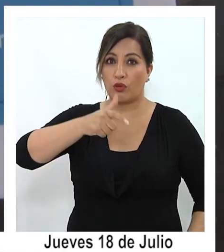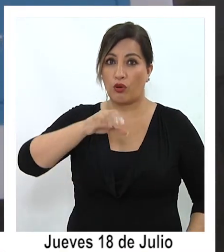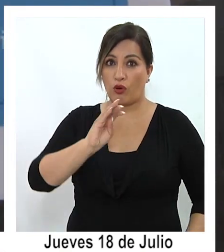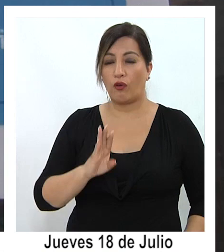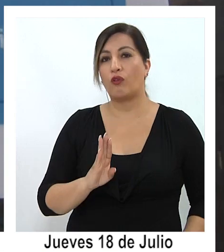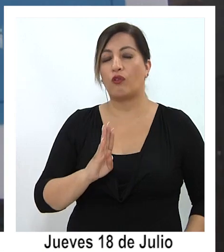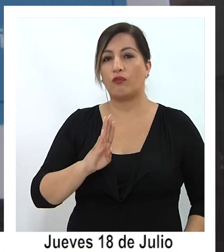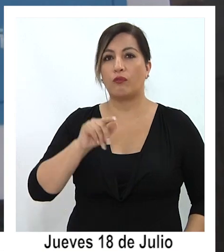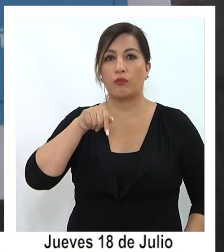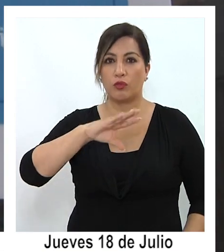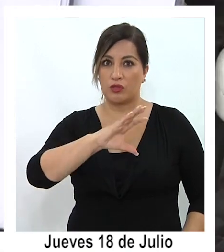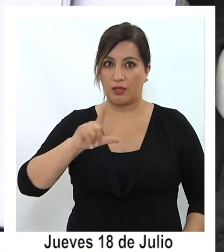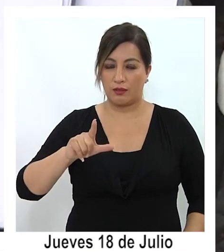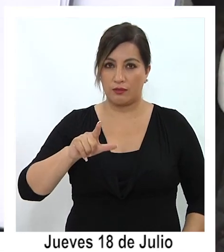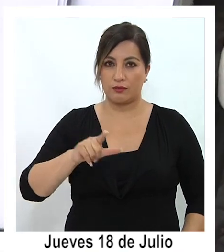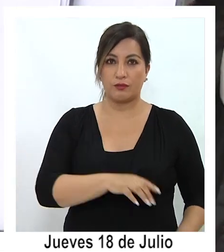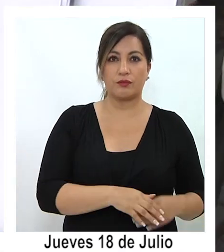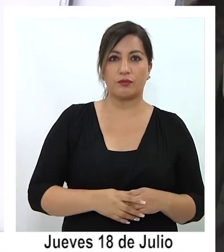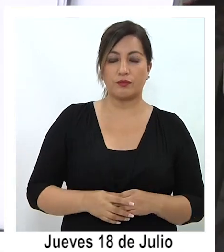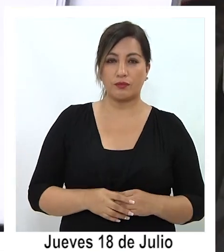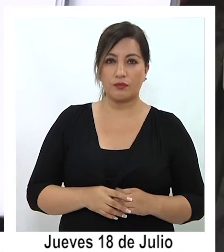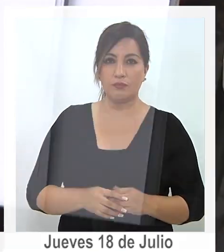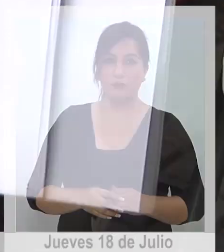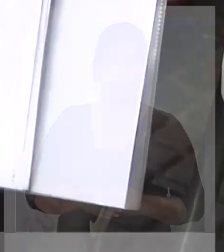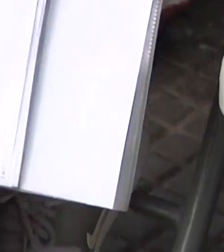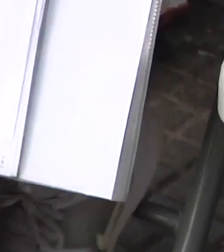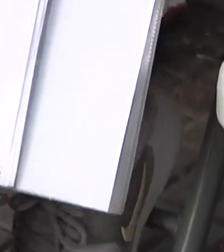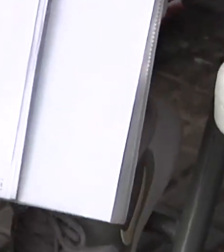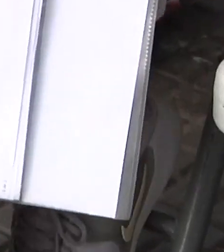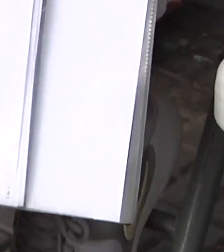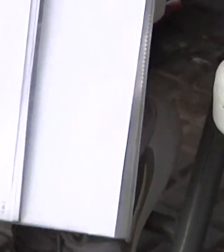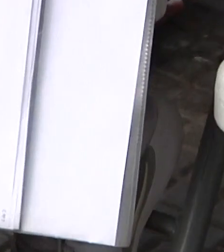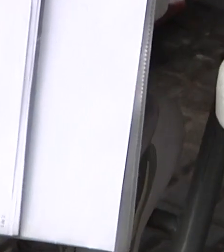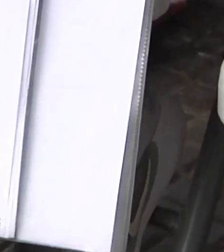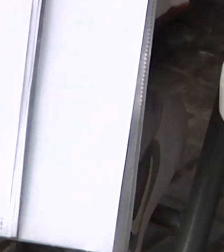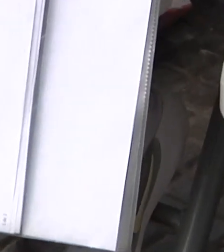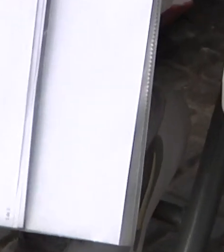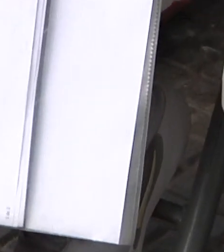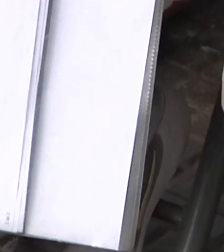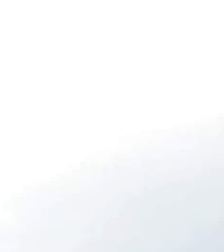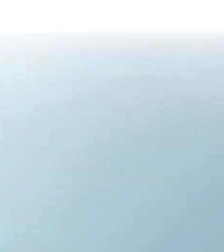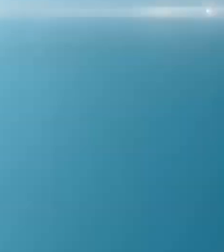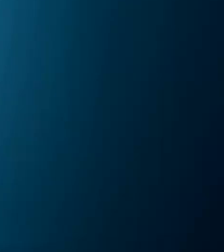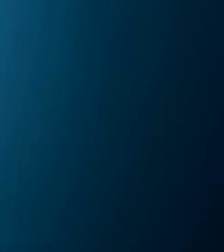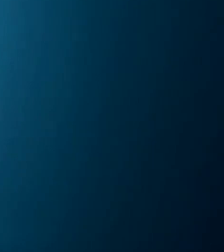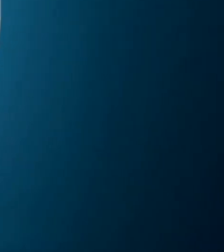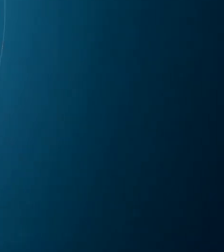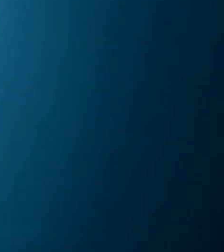www.extranjeria.gov.cl.